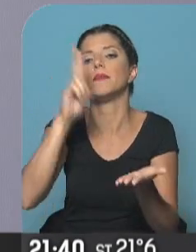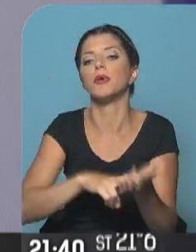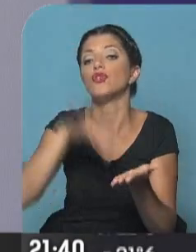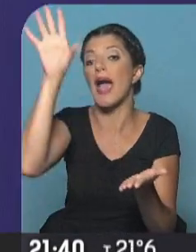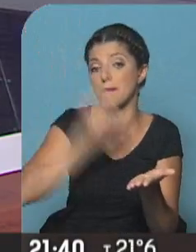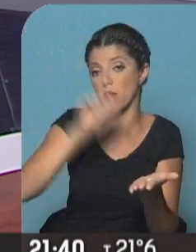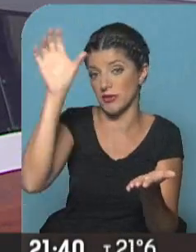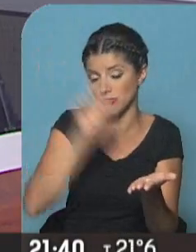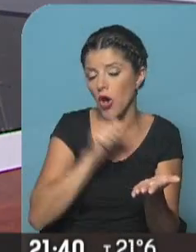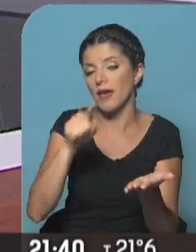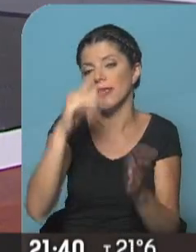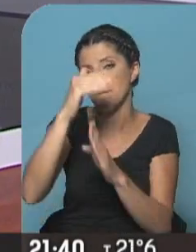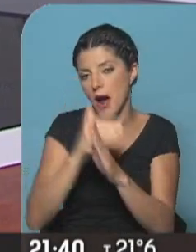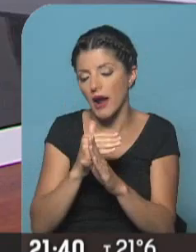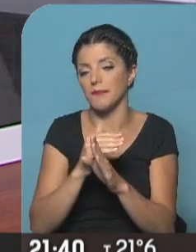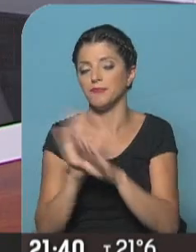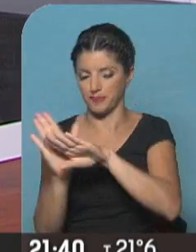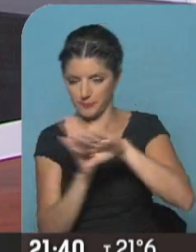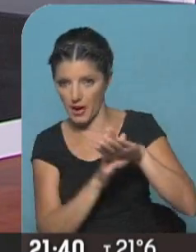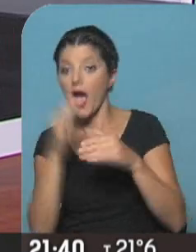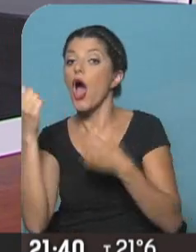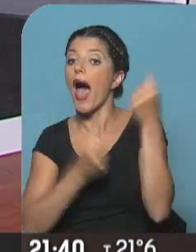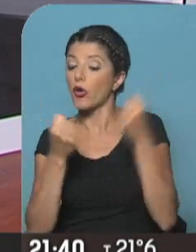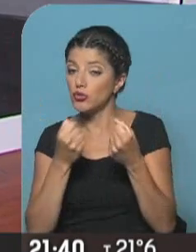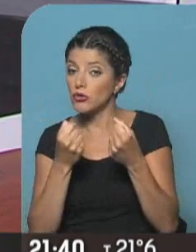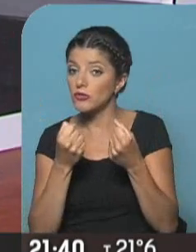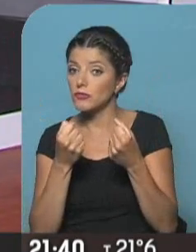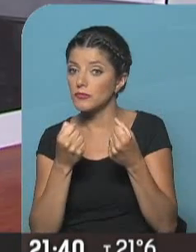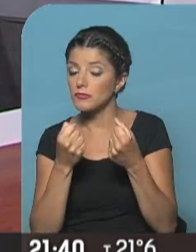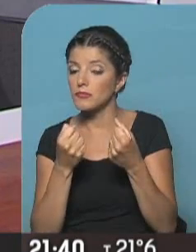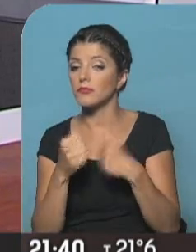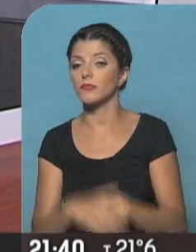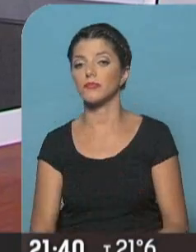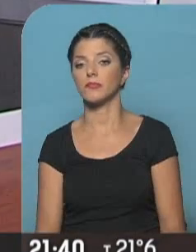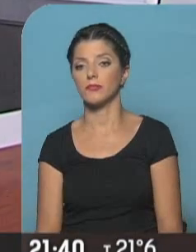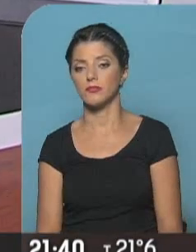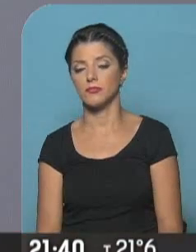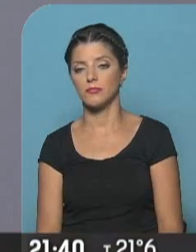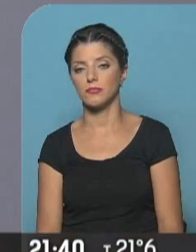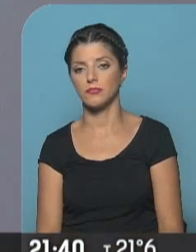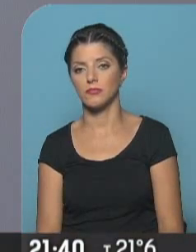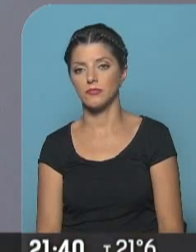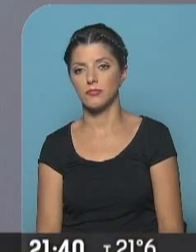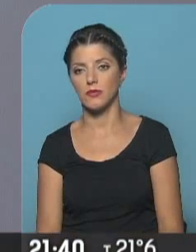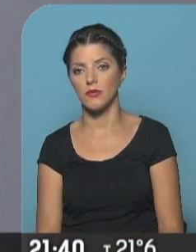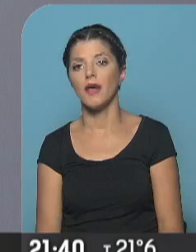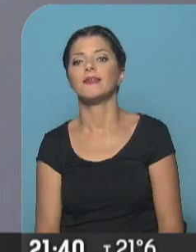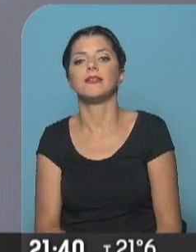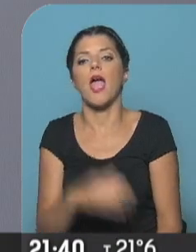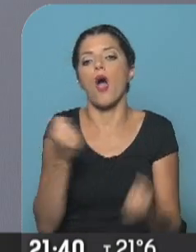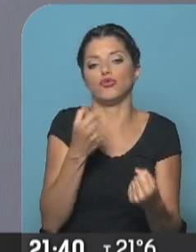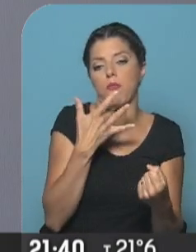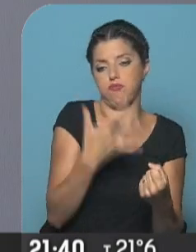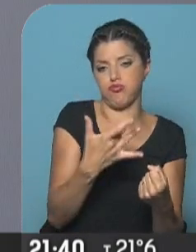productos electrónicos, y respecto a los automóviles, buscar un equilibrio donde realmente lo es muy alta gama o alta